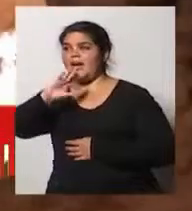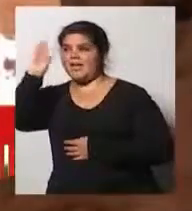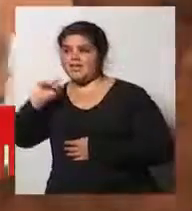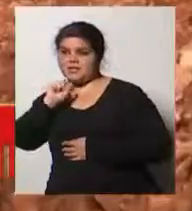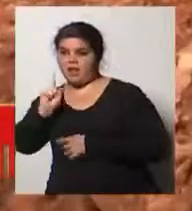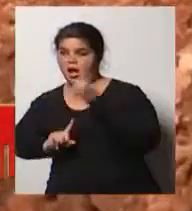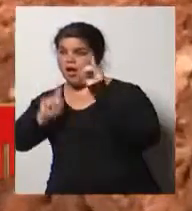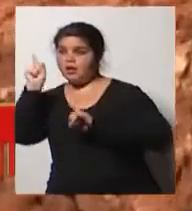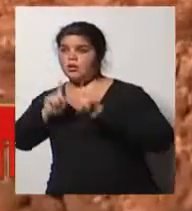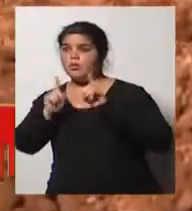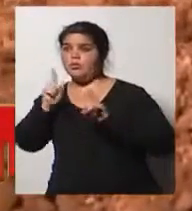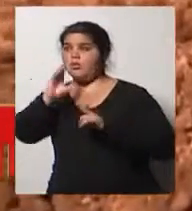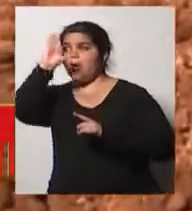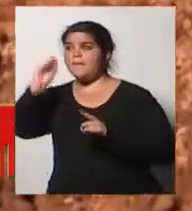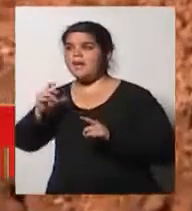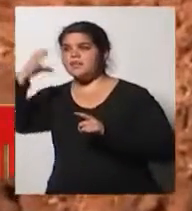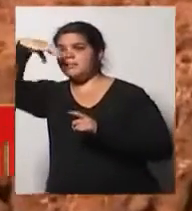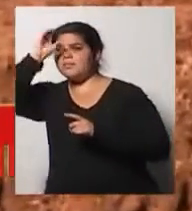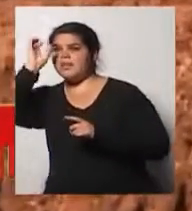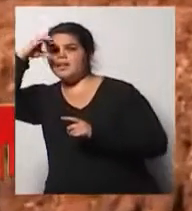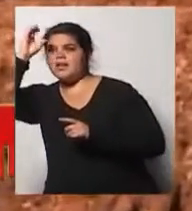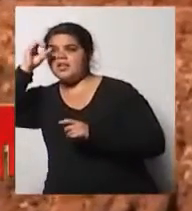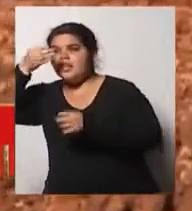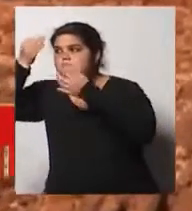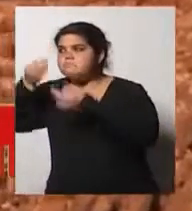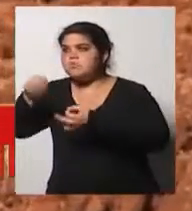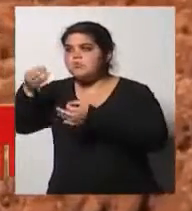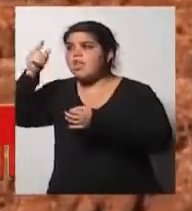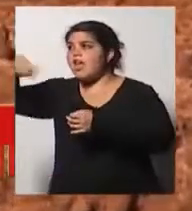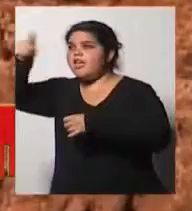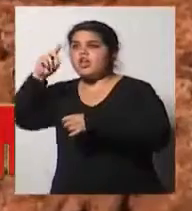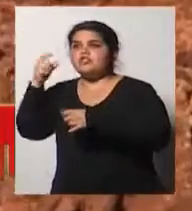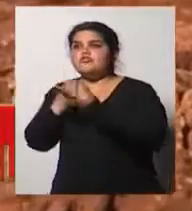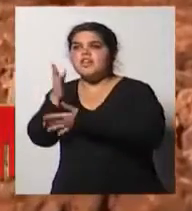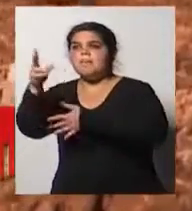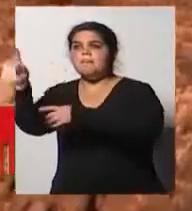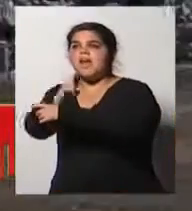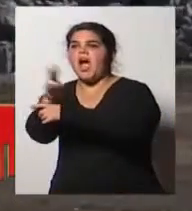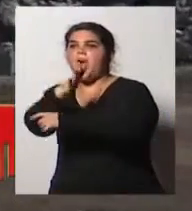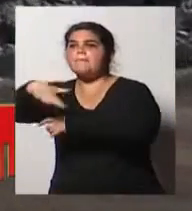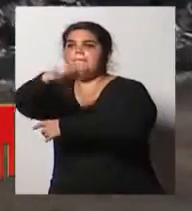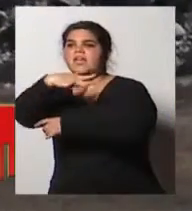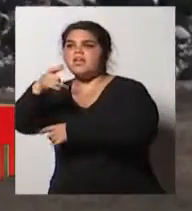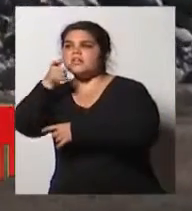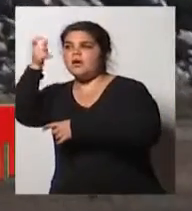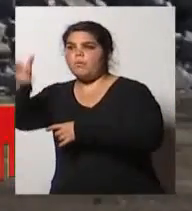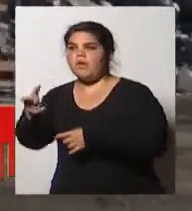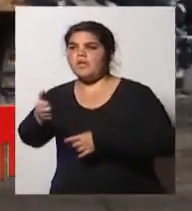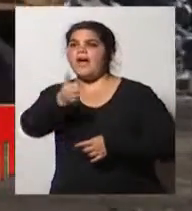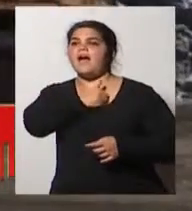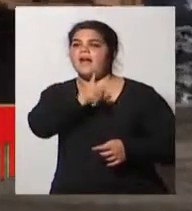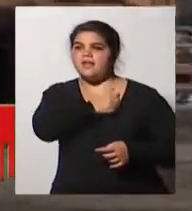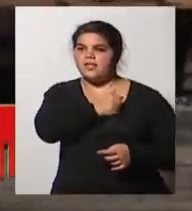son países que tienen una gran minería y son los países que más cuidan el medio ambiente. Canadá, Estados Unidos,